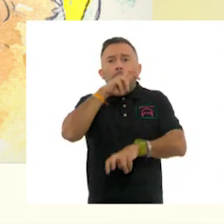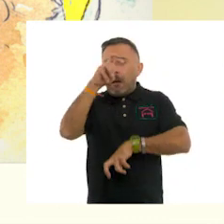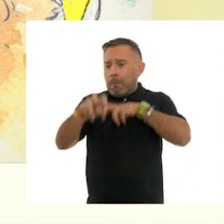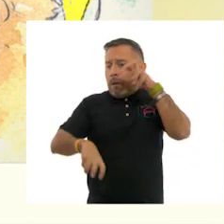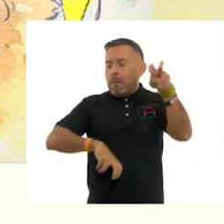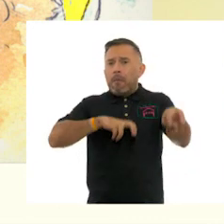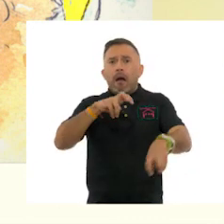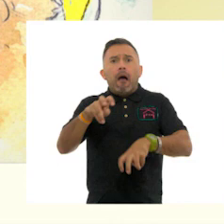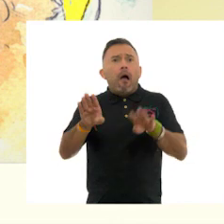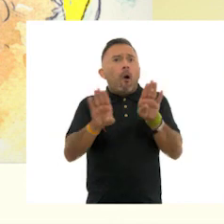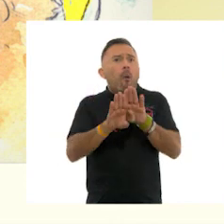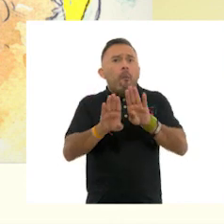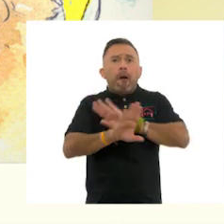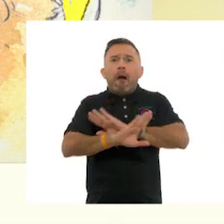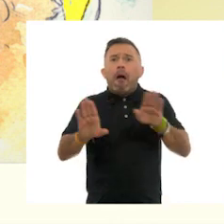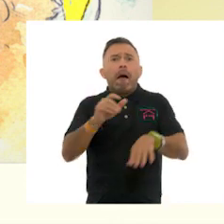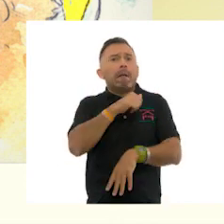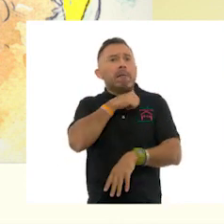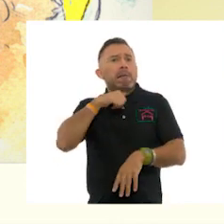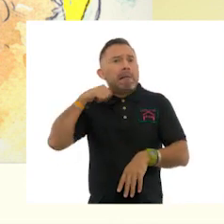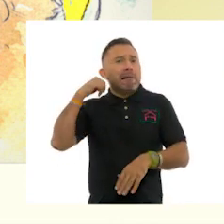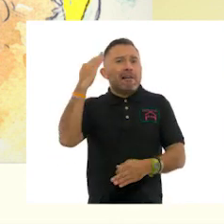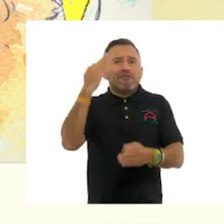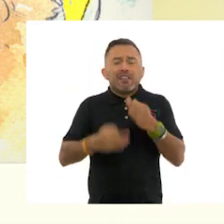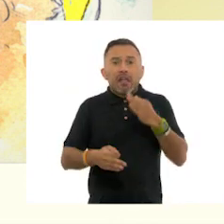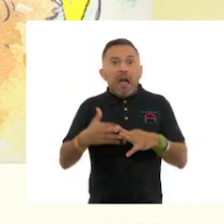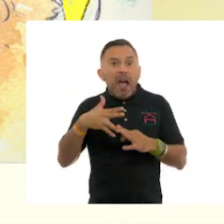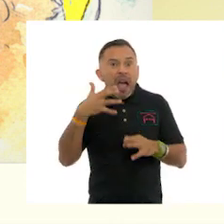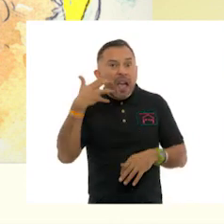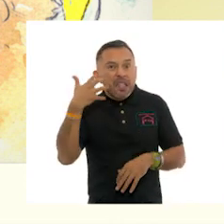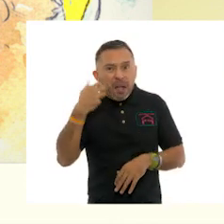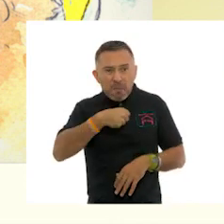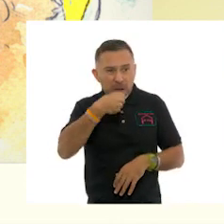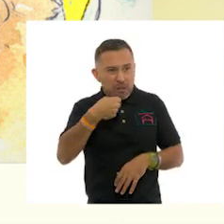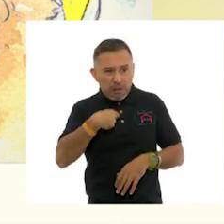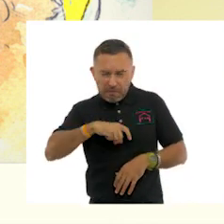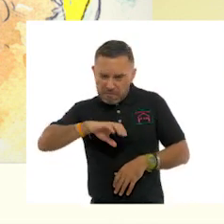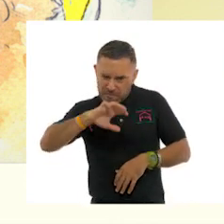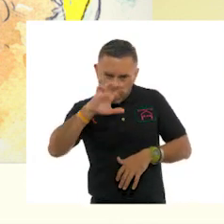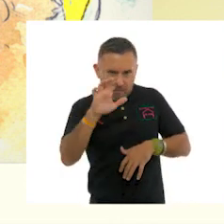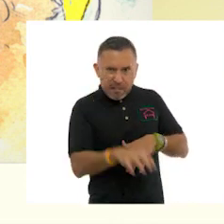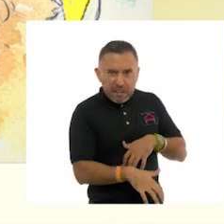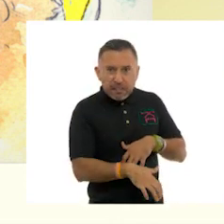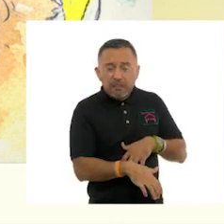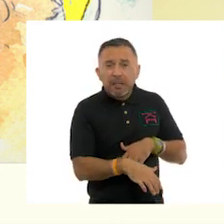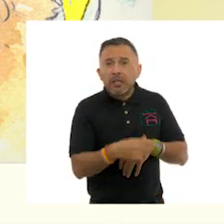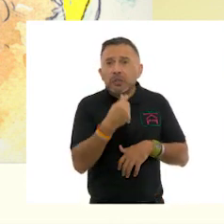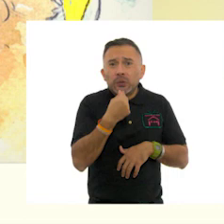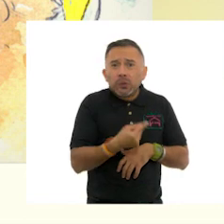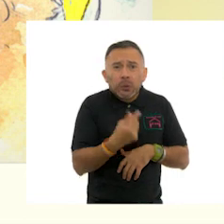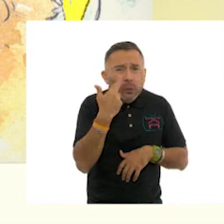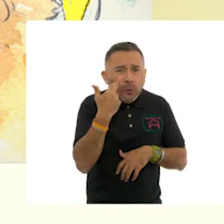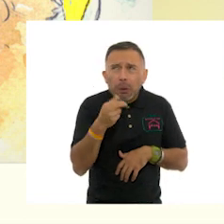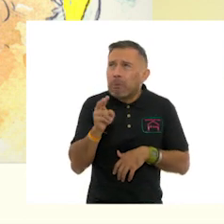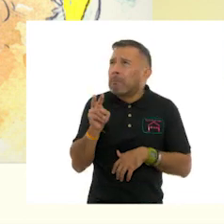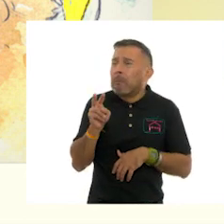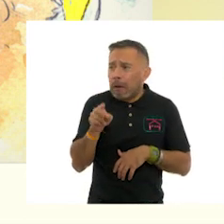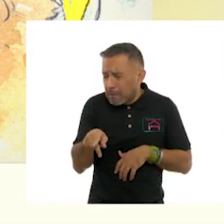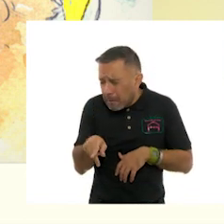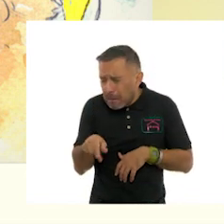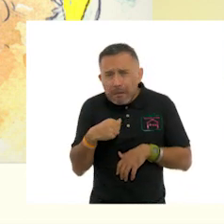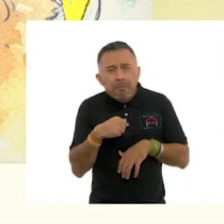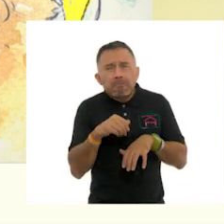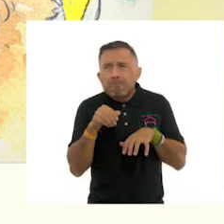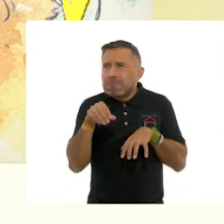final. Doña Gata Vieja trinchó por la oreja y al niño ratico maullándole ¡Mau!